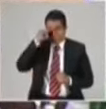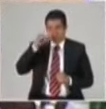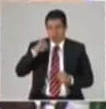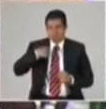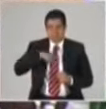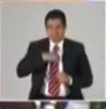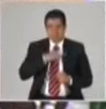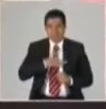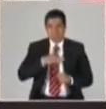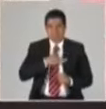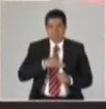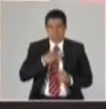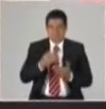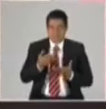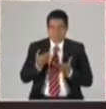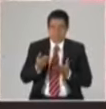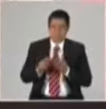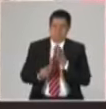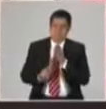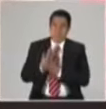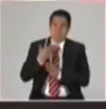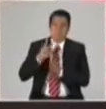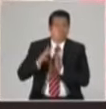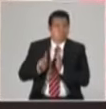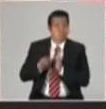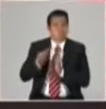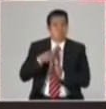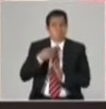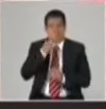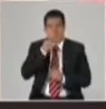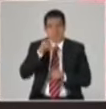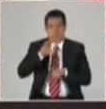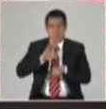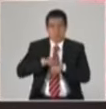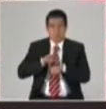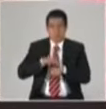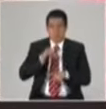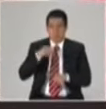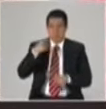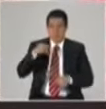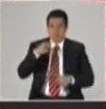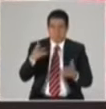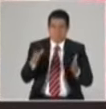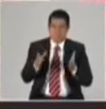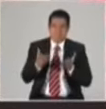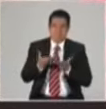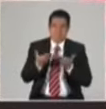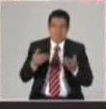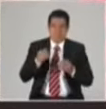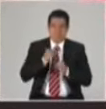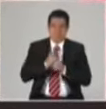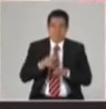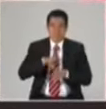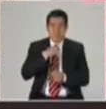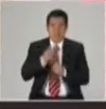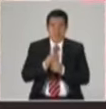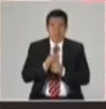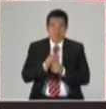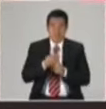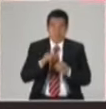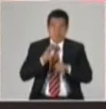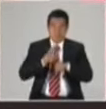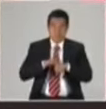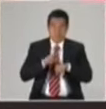que felicitarlo nuevamente a usted y a sus colaboradores por este segundo informe de gobierno y por